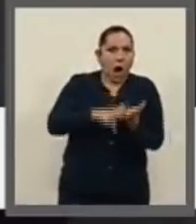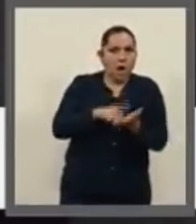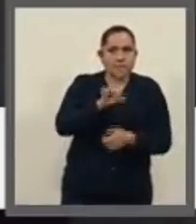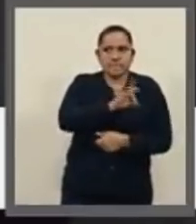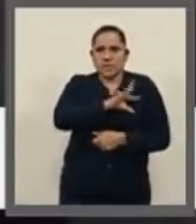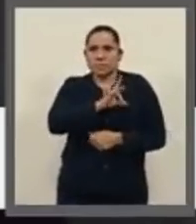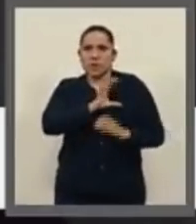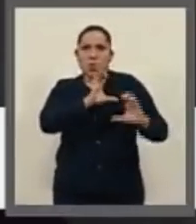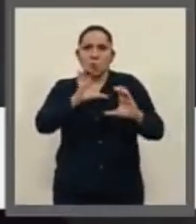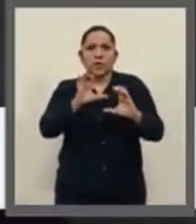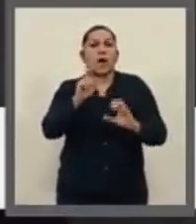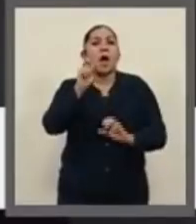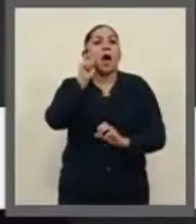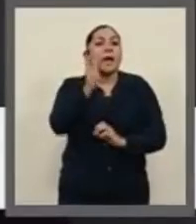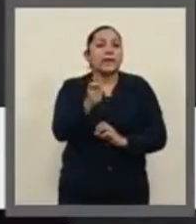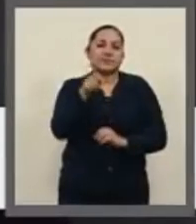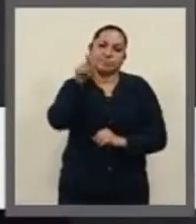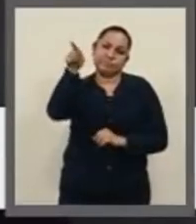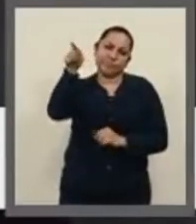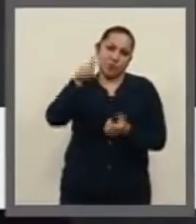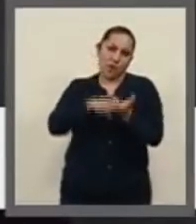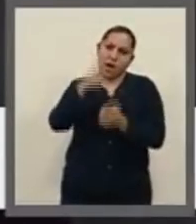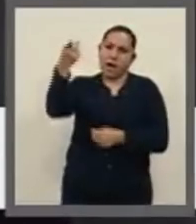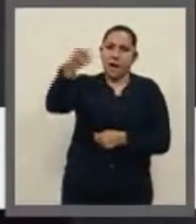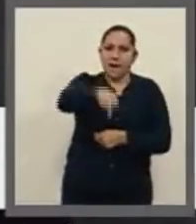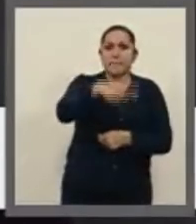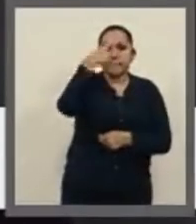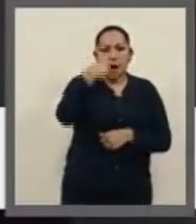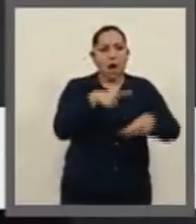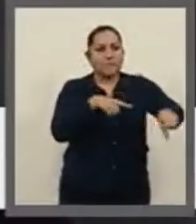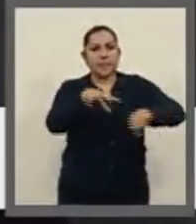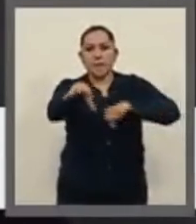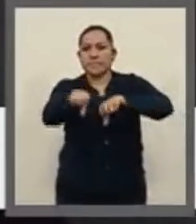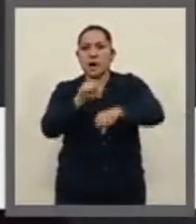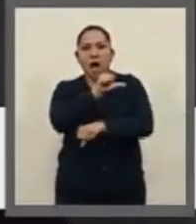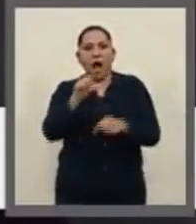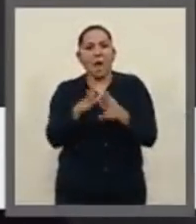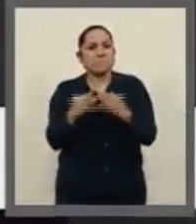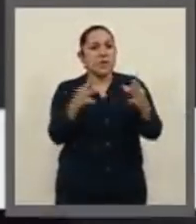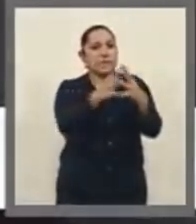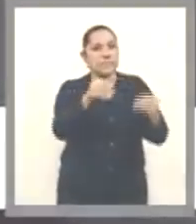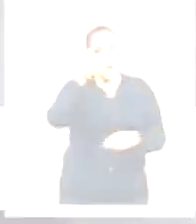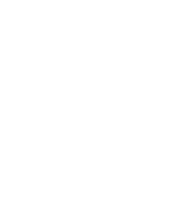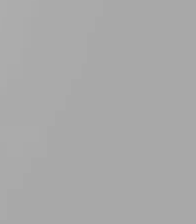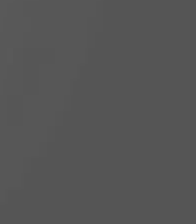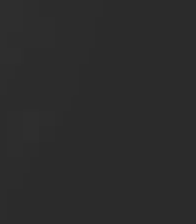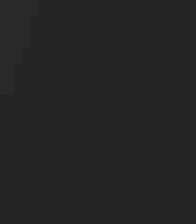desaparece normalistas de Ayotzinapa, que hace desaparición forzada. Esa sí es una perra muy brava.